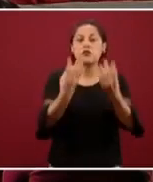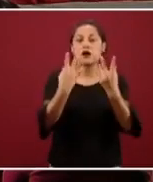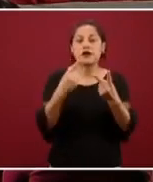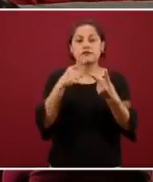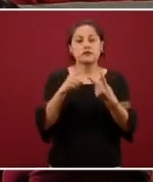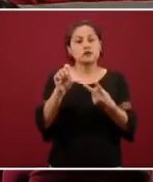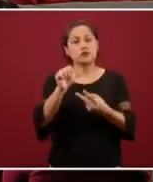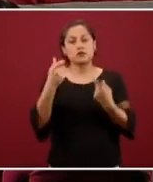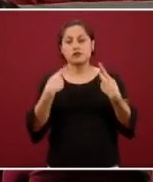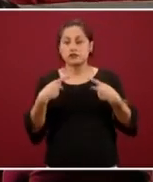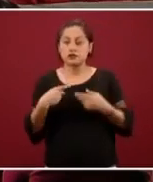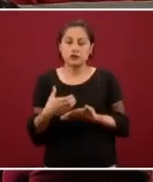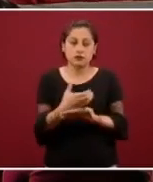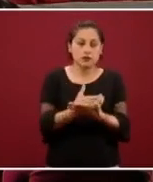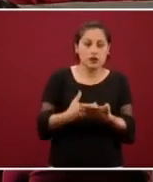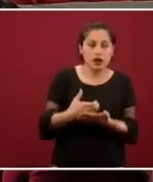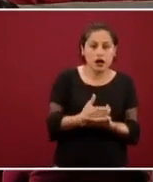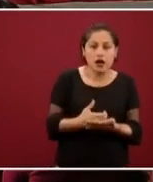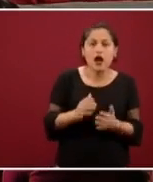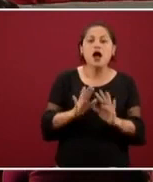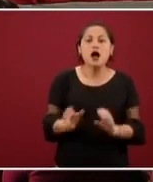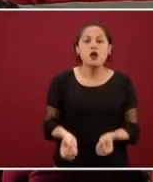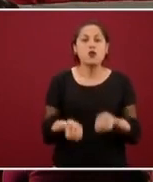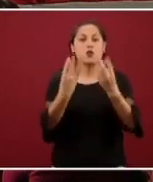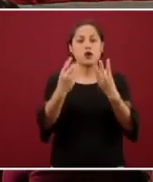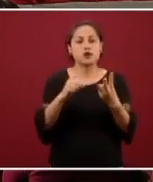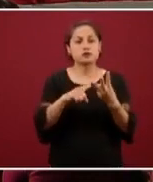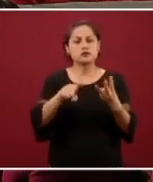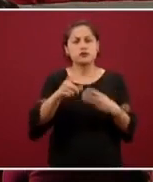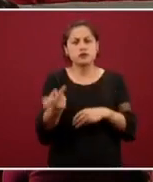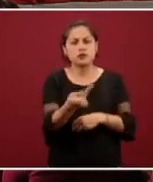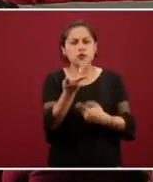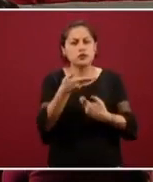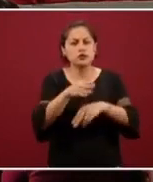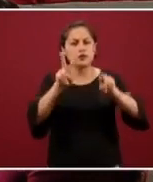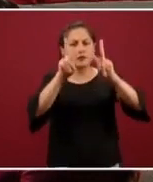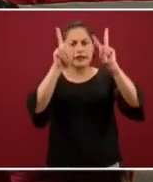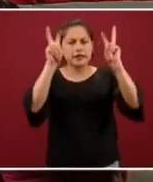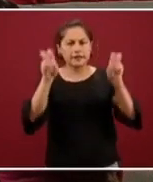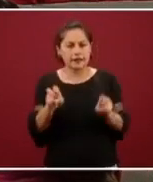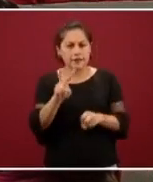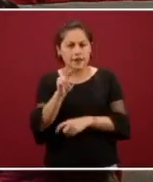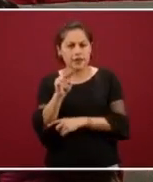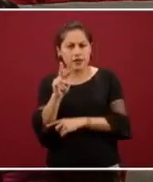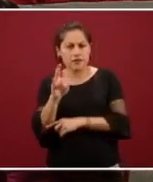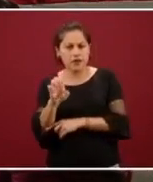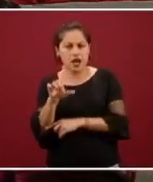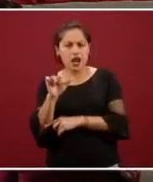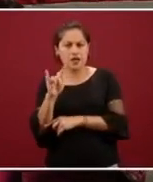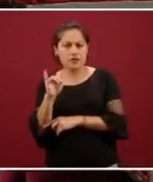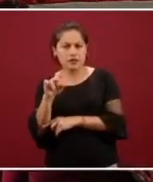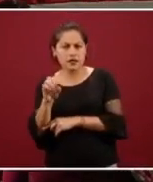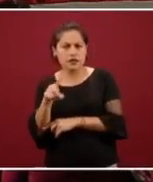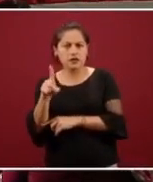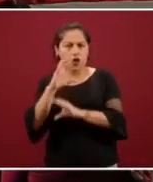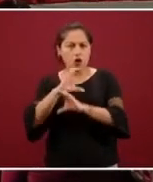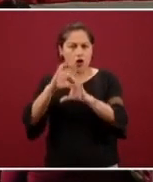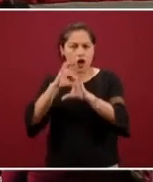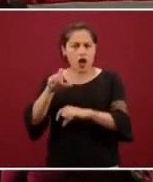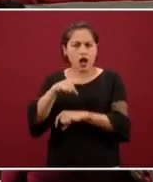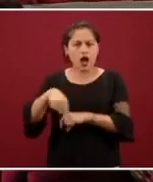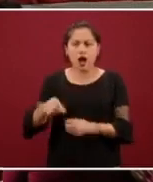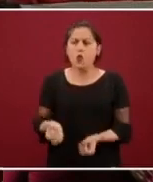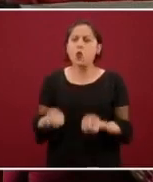los casos del Vive Latino, no sé cómo está la situación con ellos. Gracias. Gracias. Mire, podemos empezar con lo del Vive